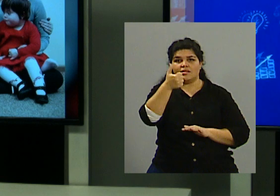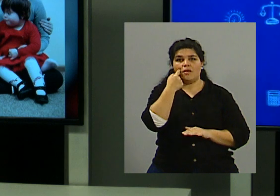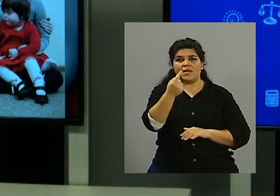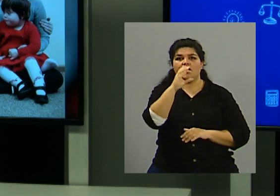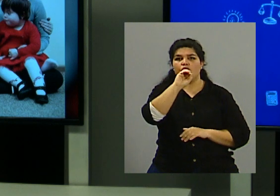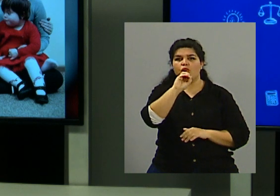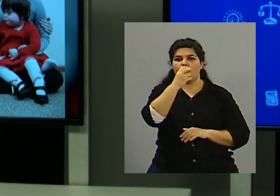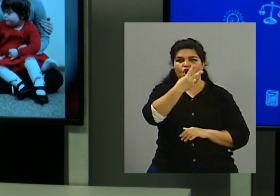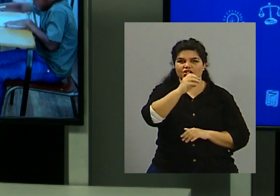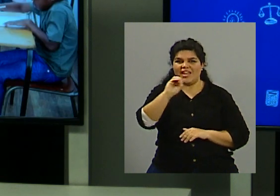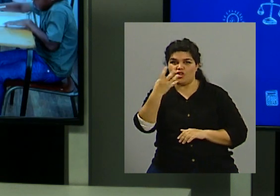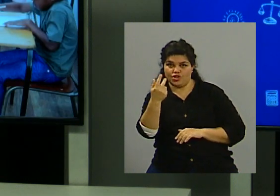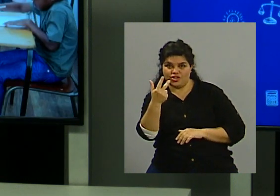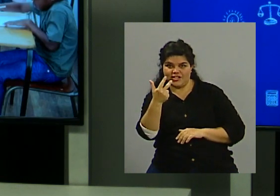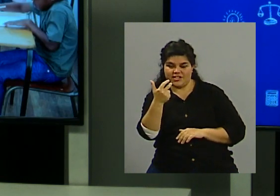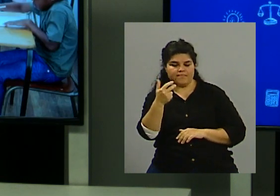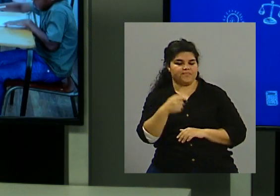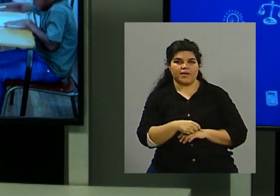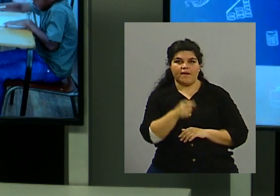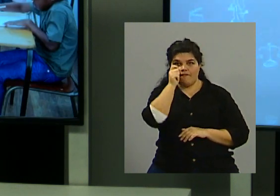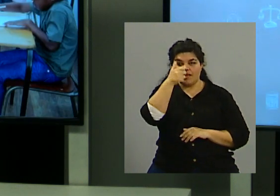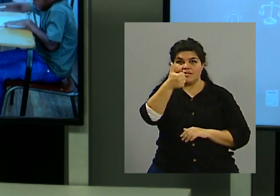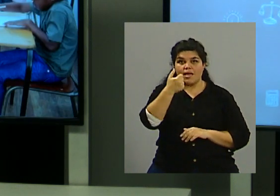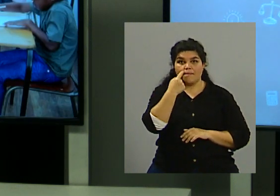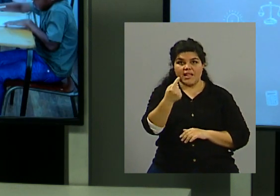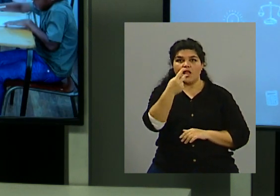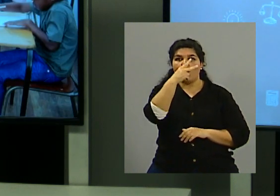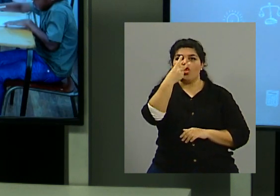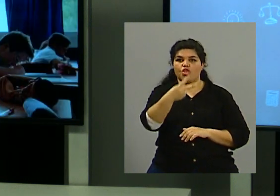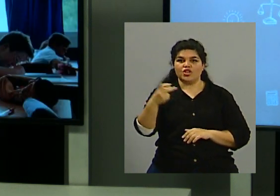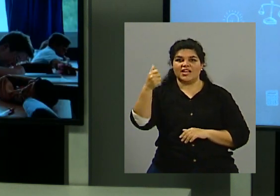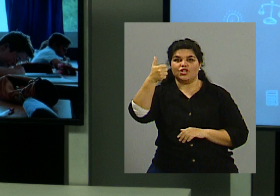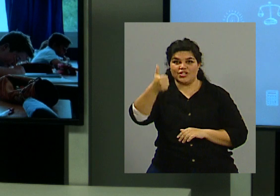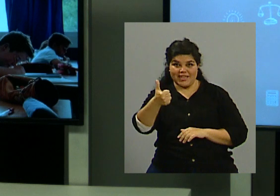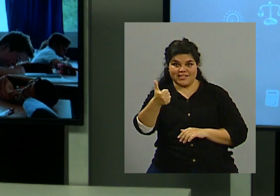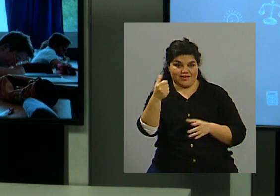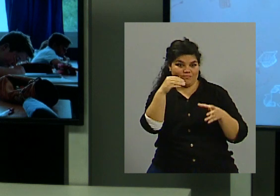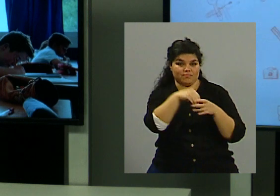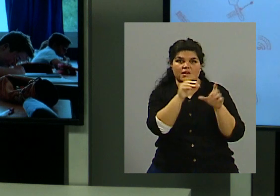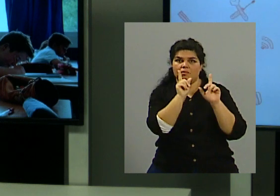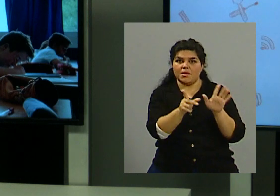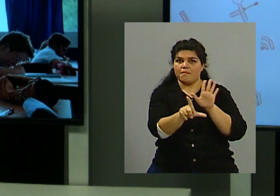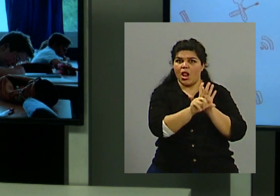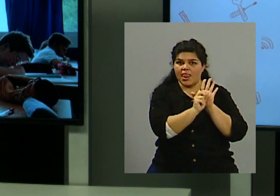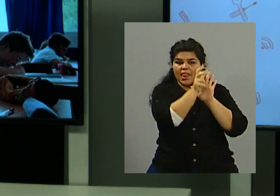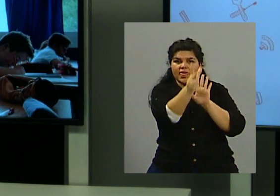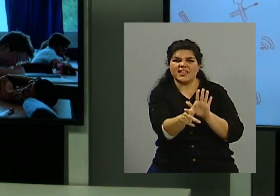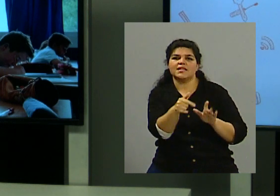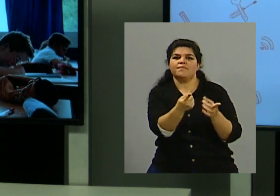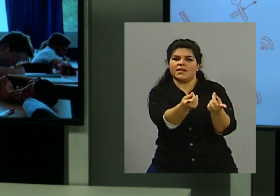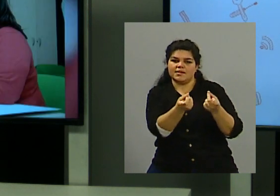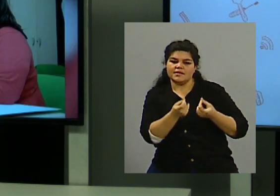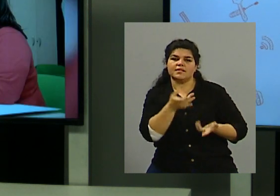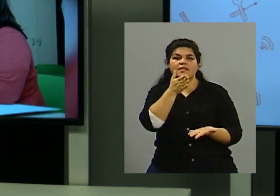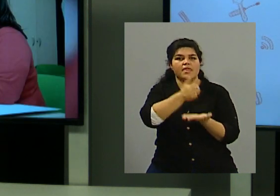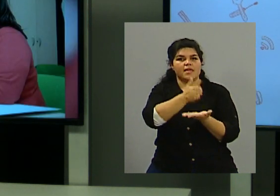26.206, ¿sí? En donde se habla de esta necesidad y también el derecho de la